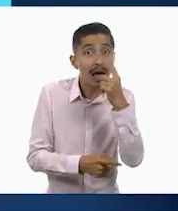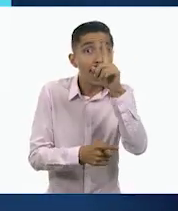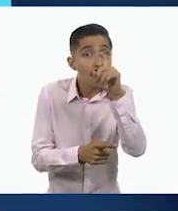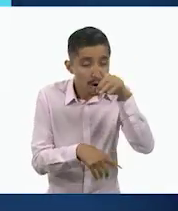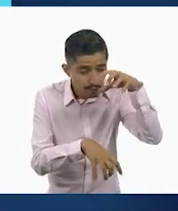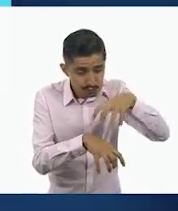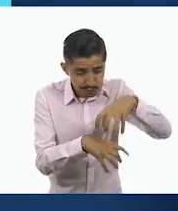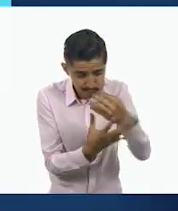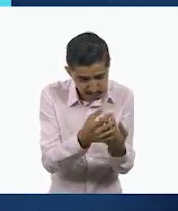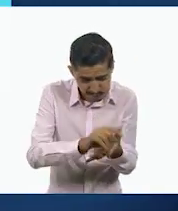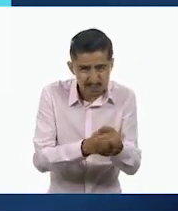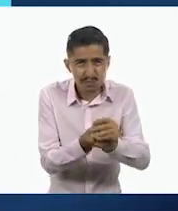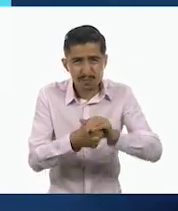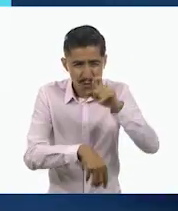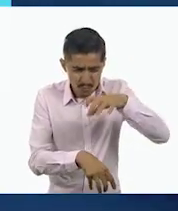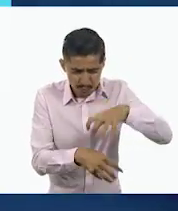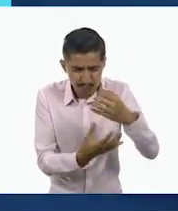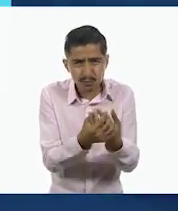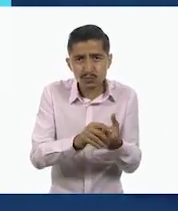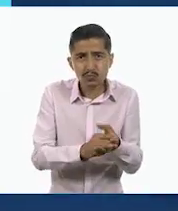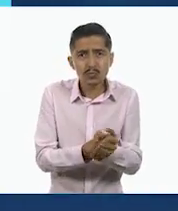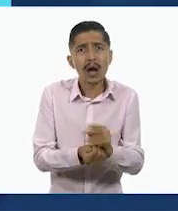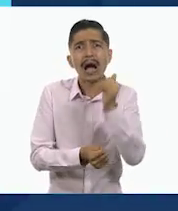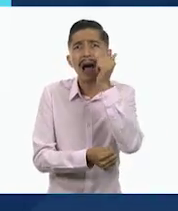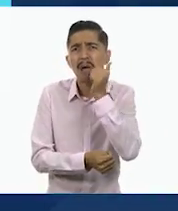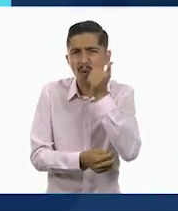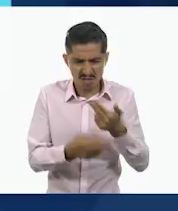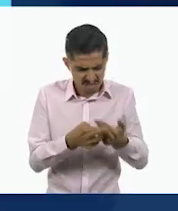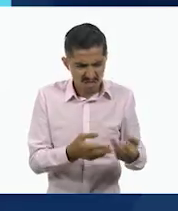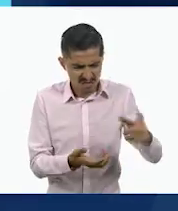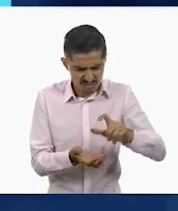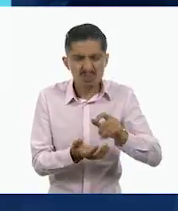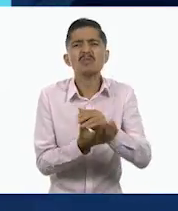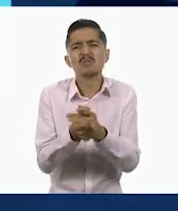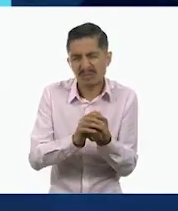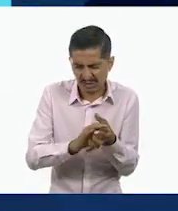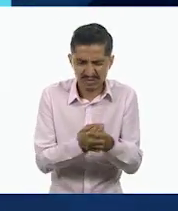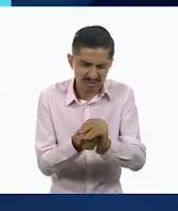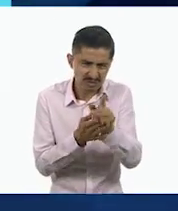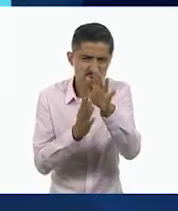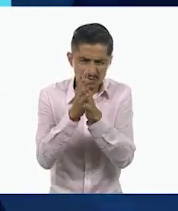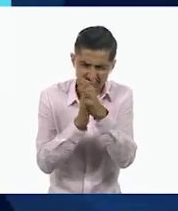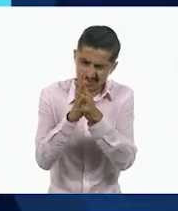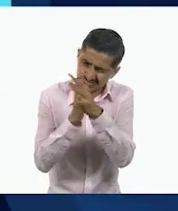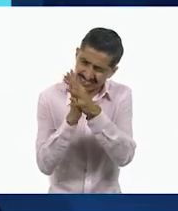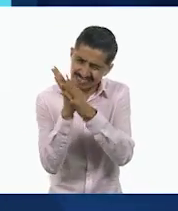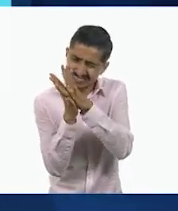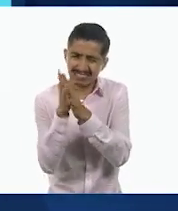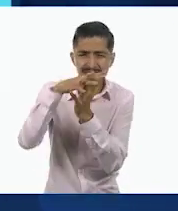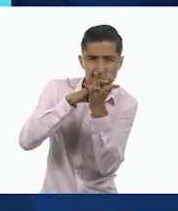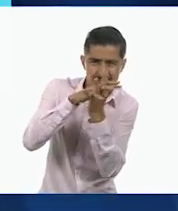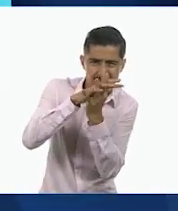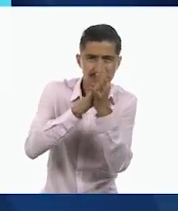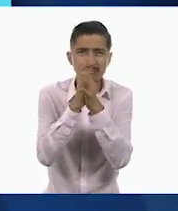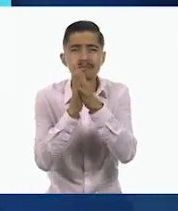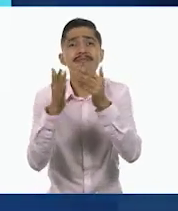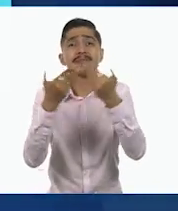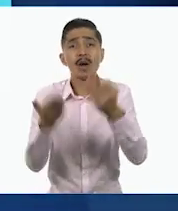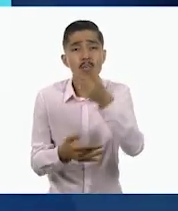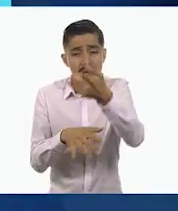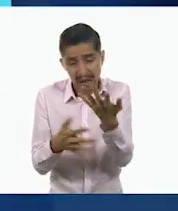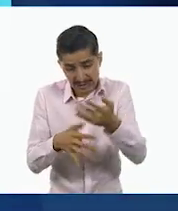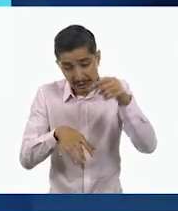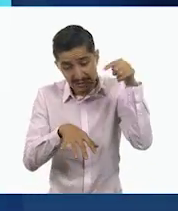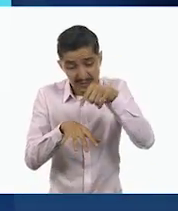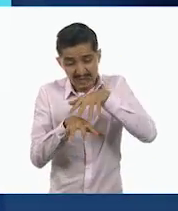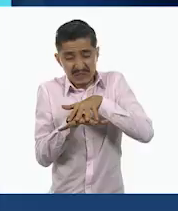manos. Usa suficiente jabón. Frota tus palmas una con la otra. Ahora, frota la palma